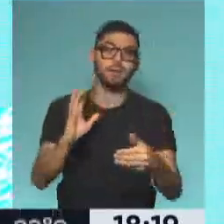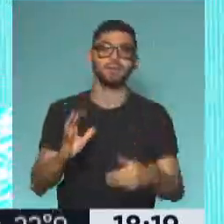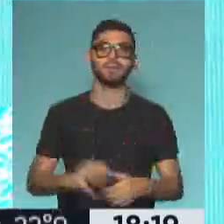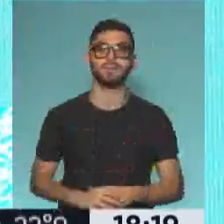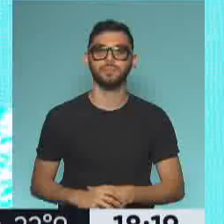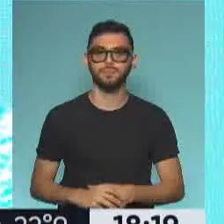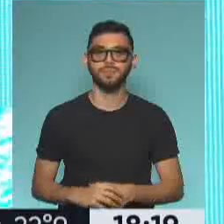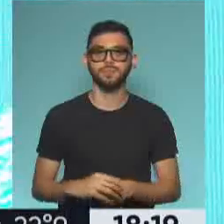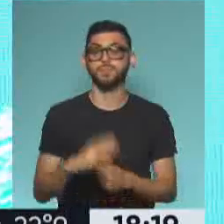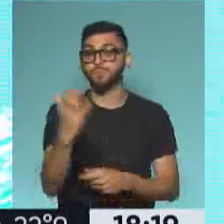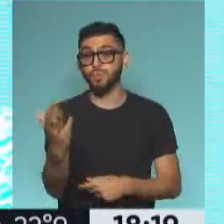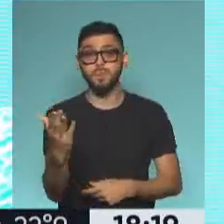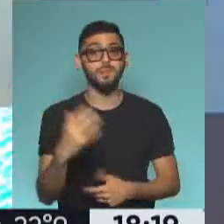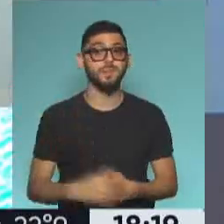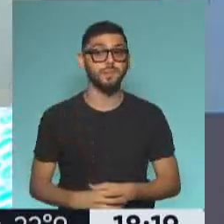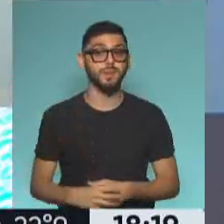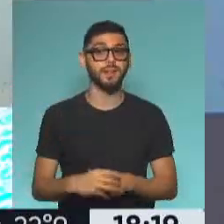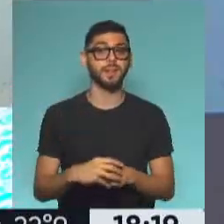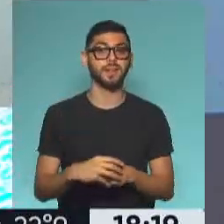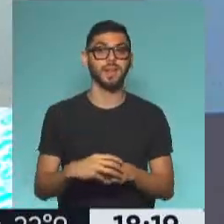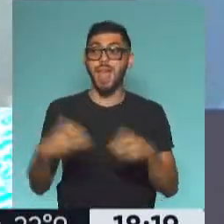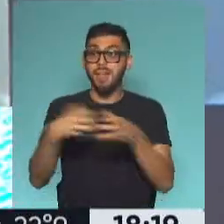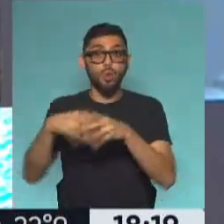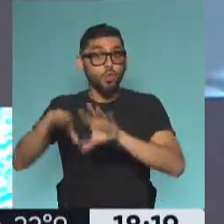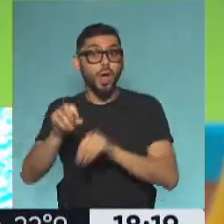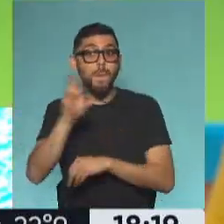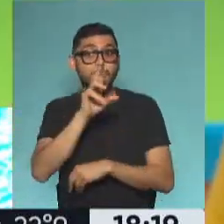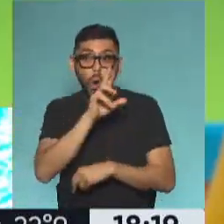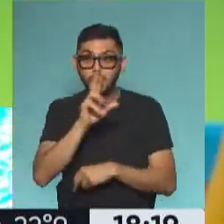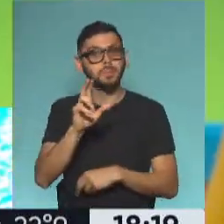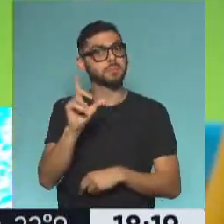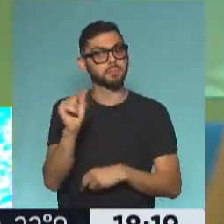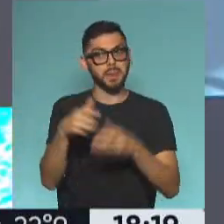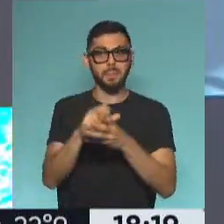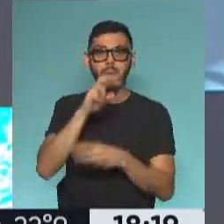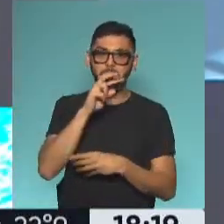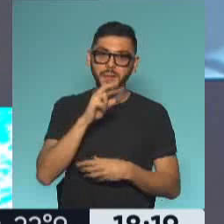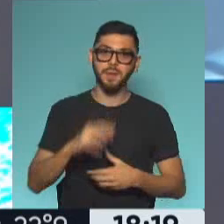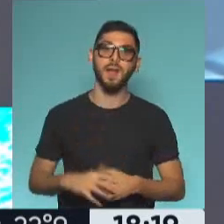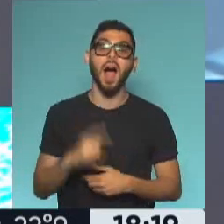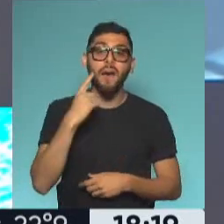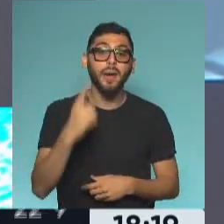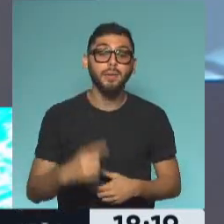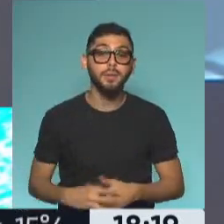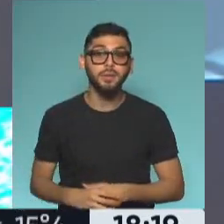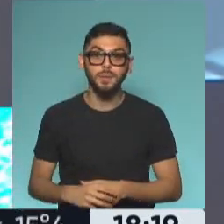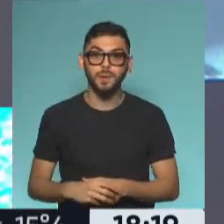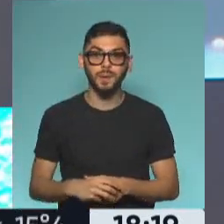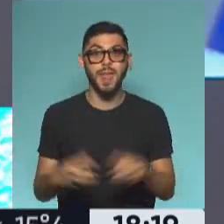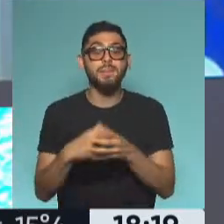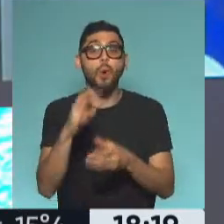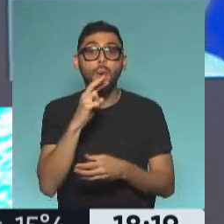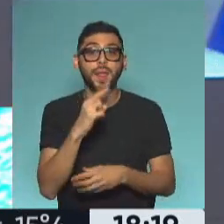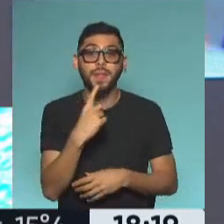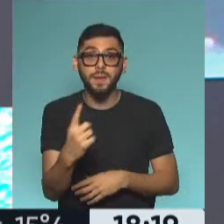Bueno, va la respuesta para... A ver, ¿qué es el equipo de todas chicas, el equipo verde? Va. Bueno. Pregunta para el equipo verde. A